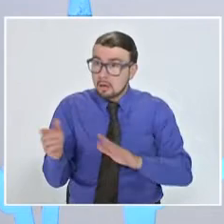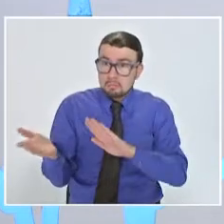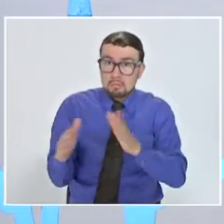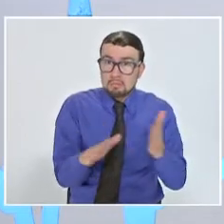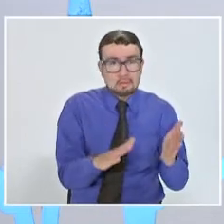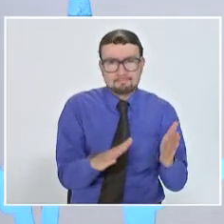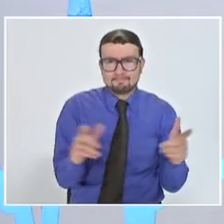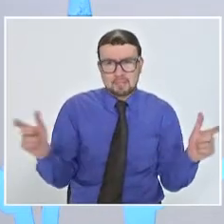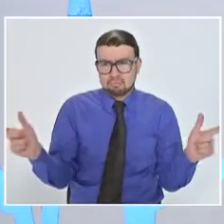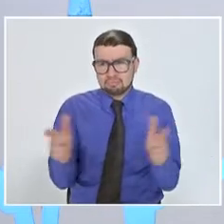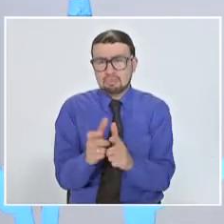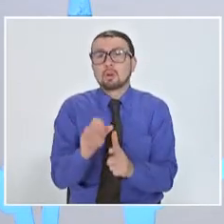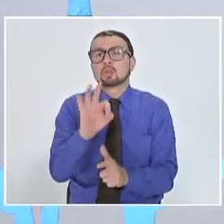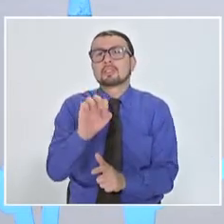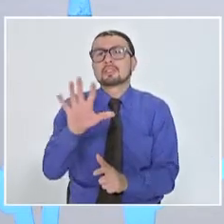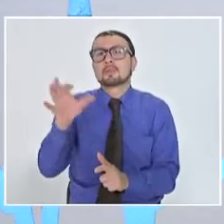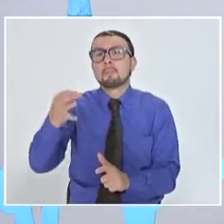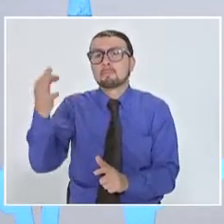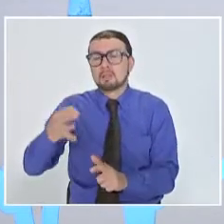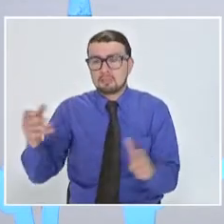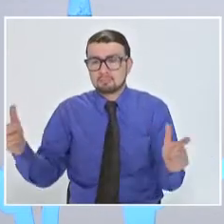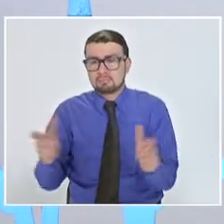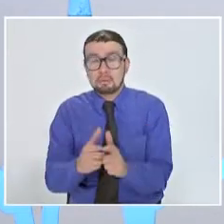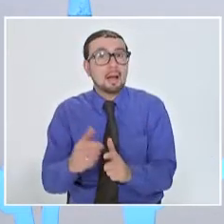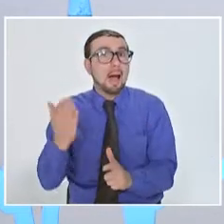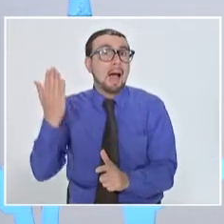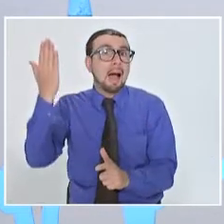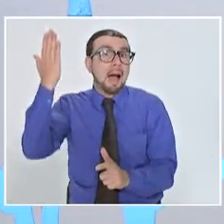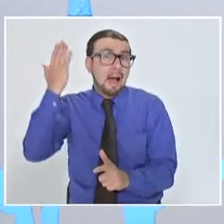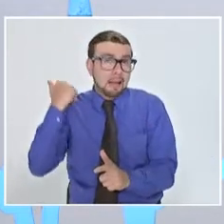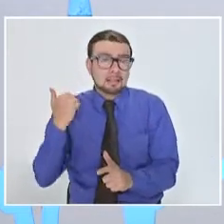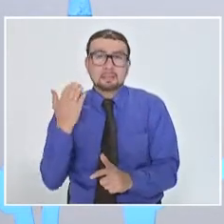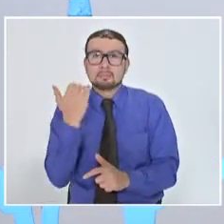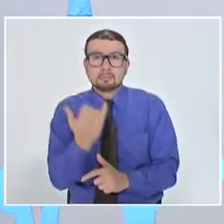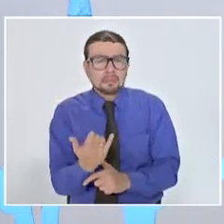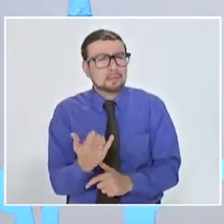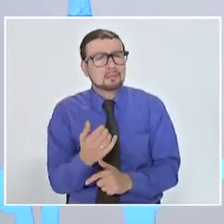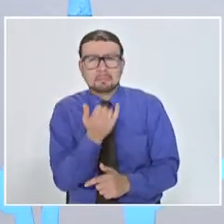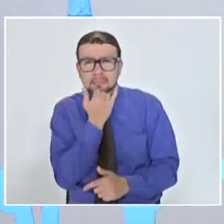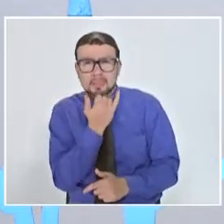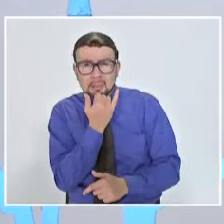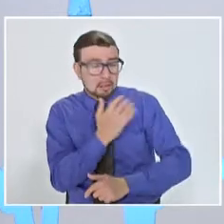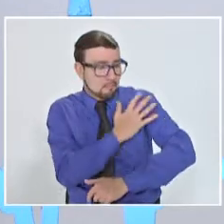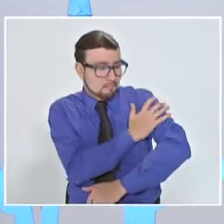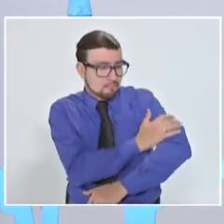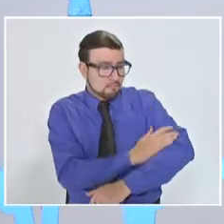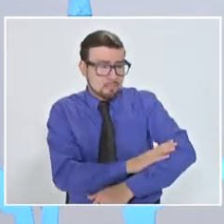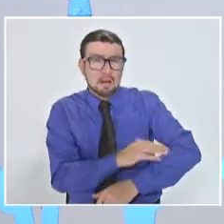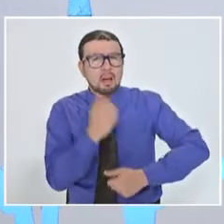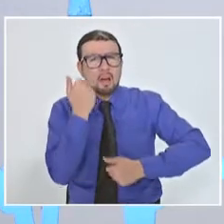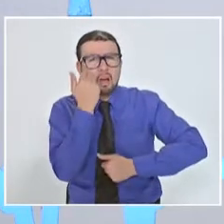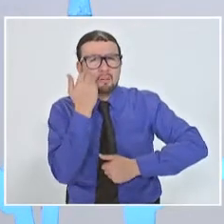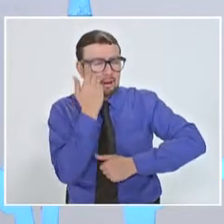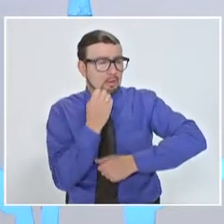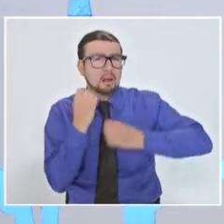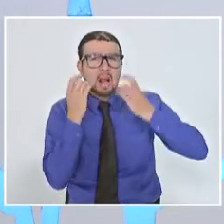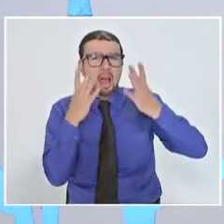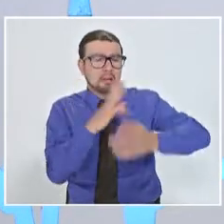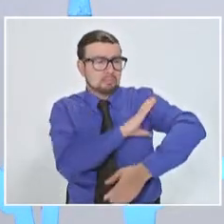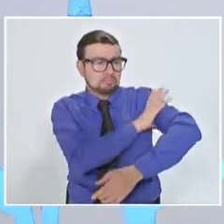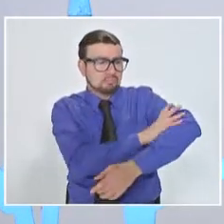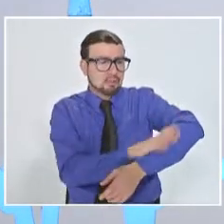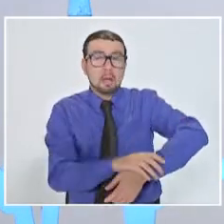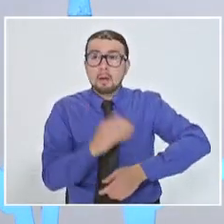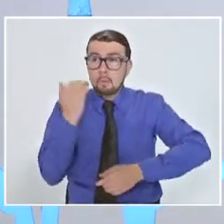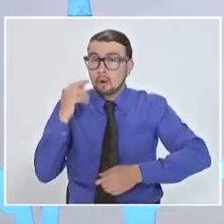en un 85%, porque antes veíamos unos brazos edematizados que se denominaban linfidemas. La mujer que después de la